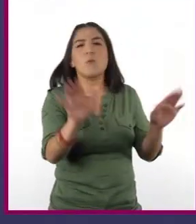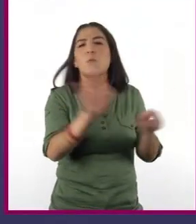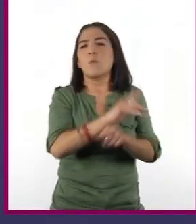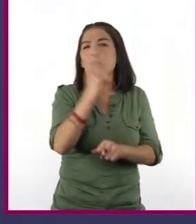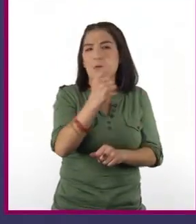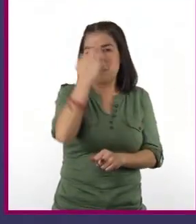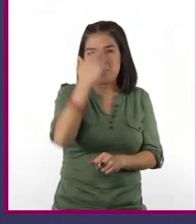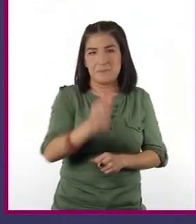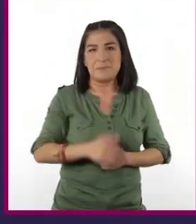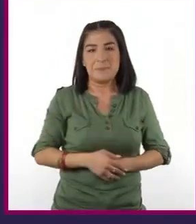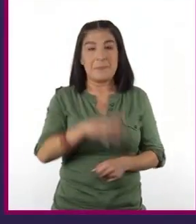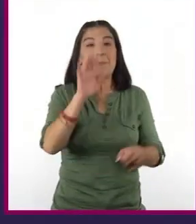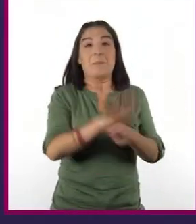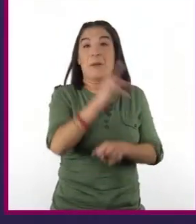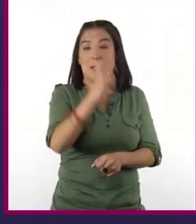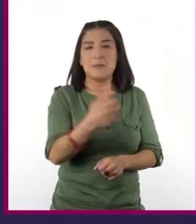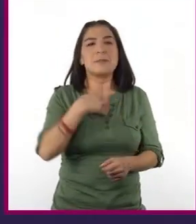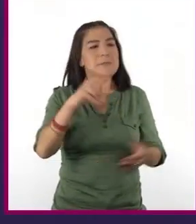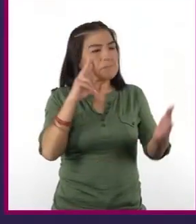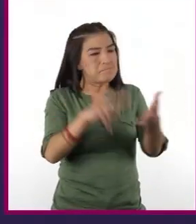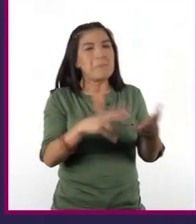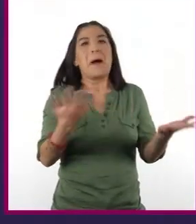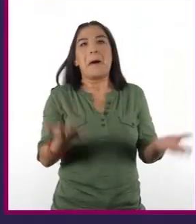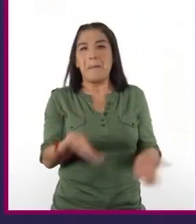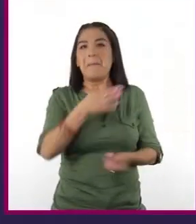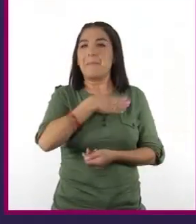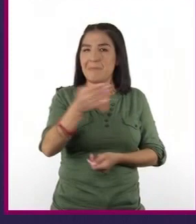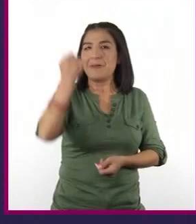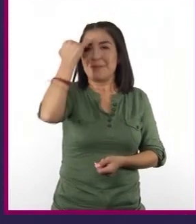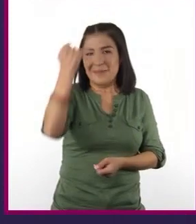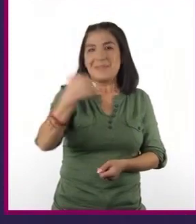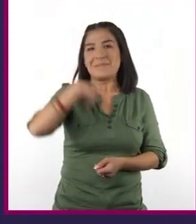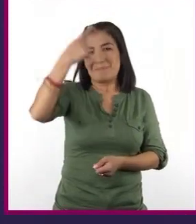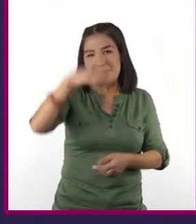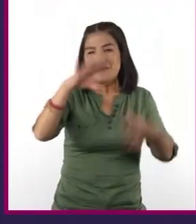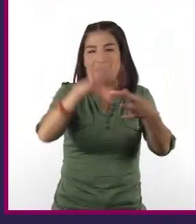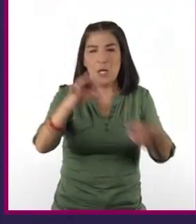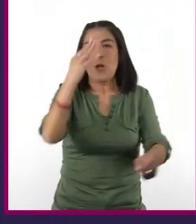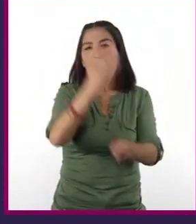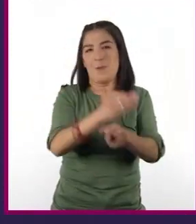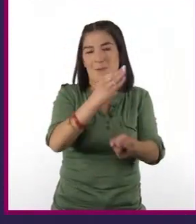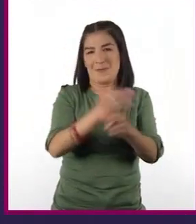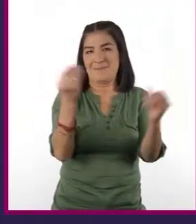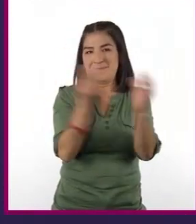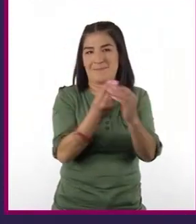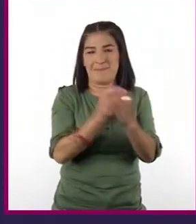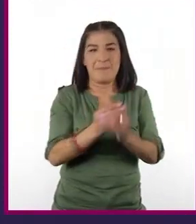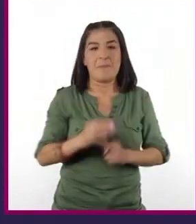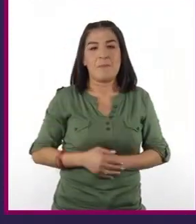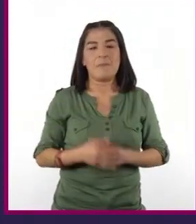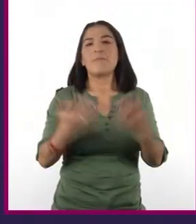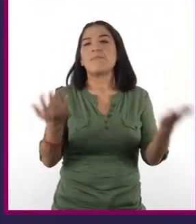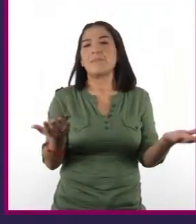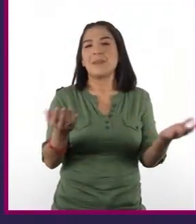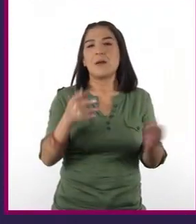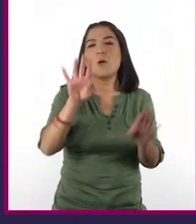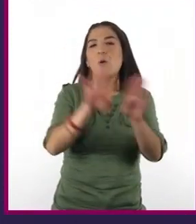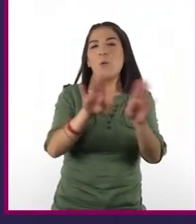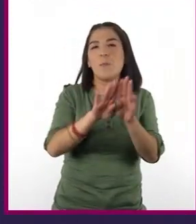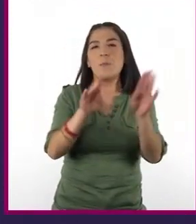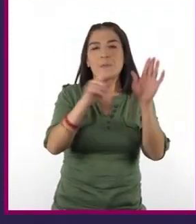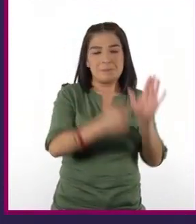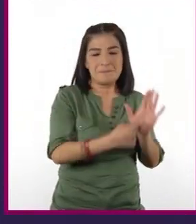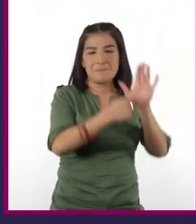Por ello, me pareció una buena idea para explicar el propósito de esta sesión, es decir, traerlo como